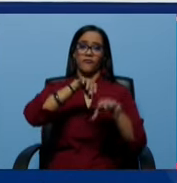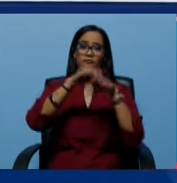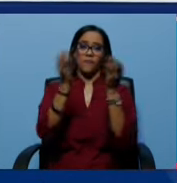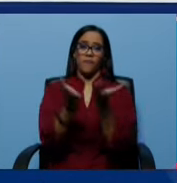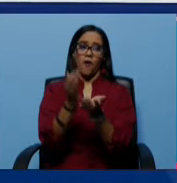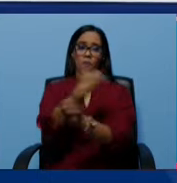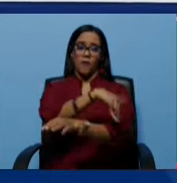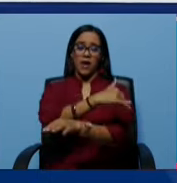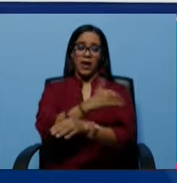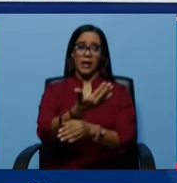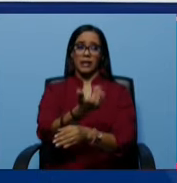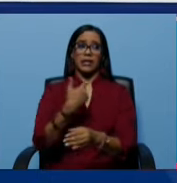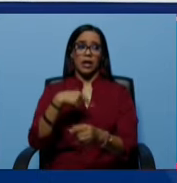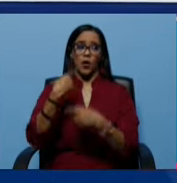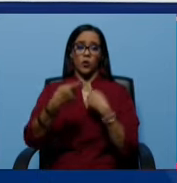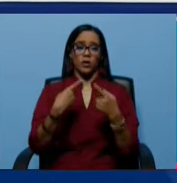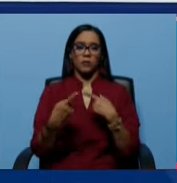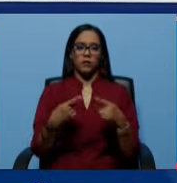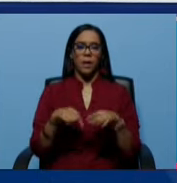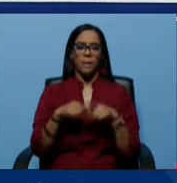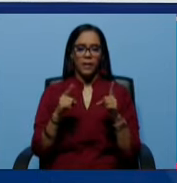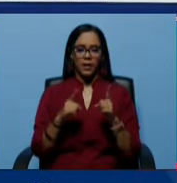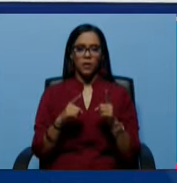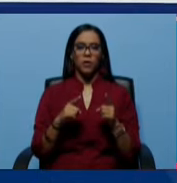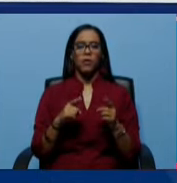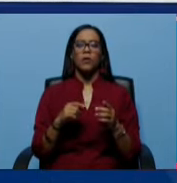Que traigan otra cosa, pero conocimiento humano.